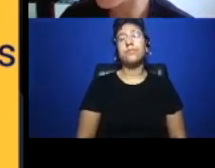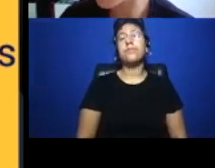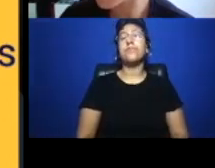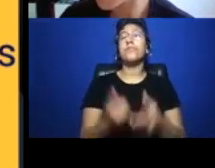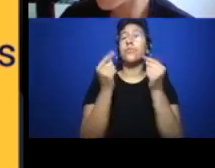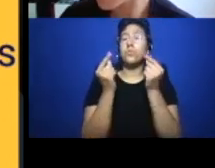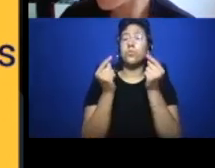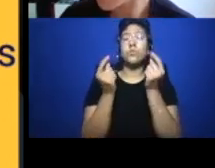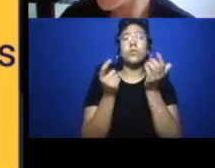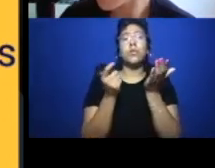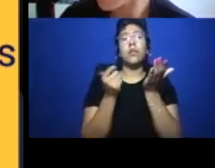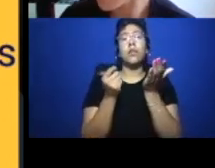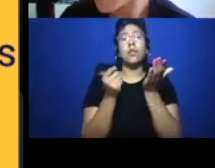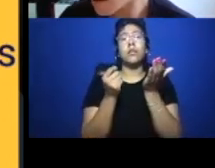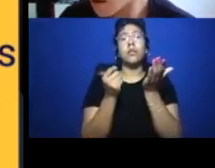Y quiero adjuntar.